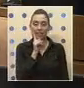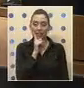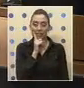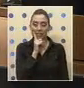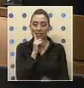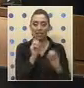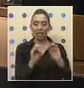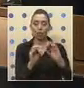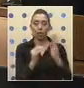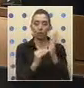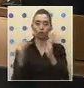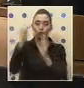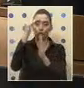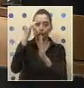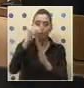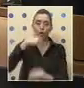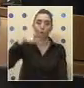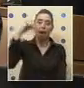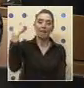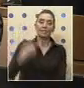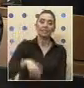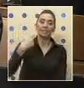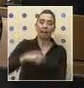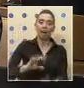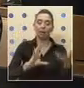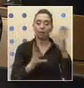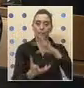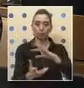educación superior más cara del mundo.